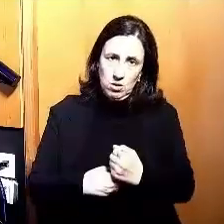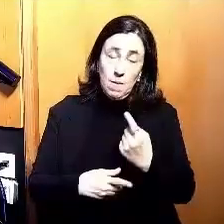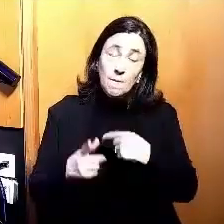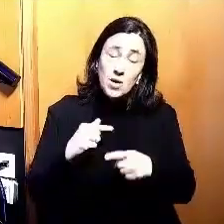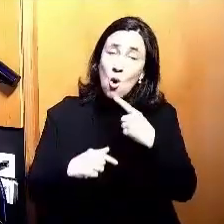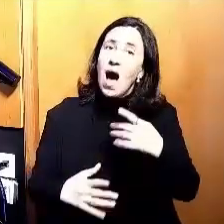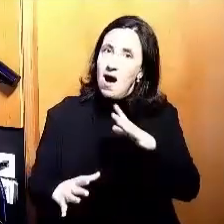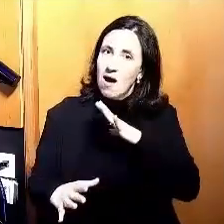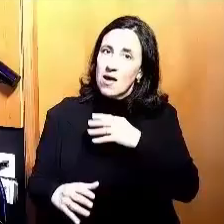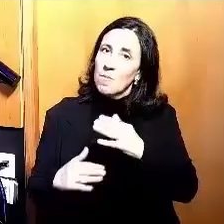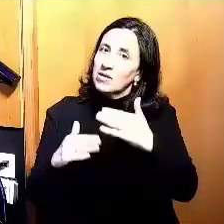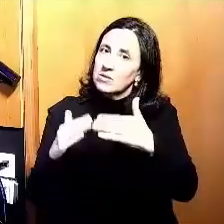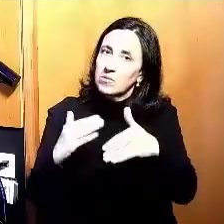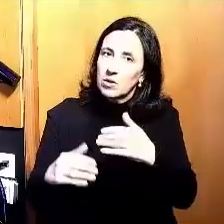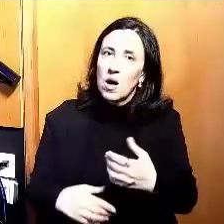para seguir por ahí.